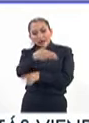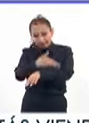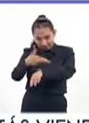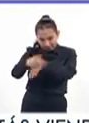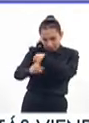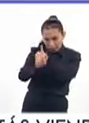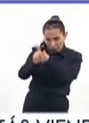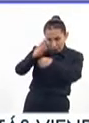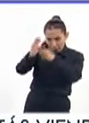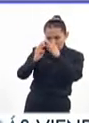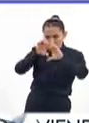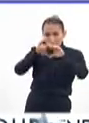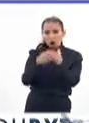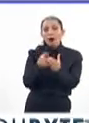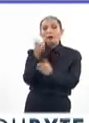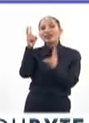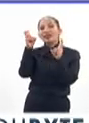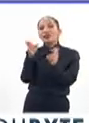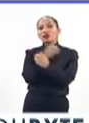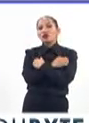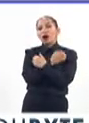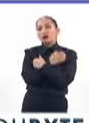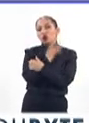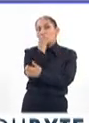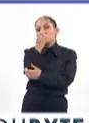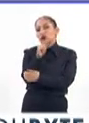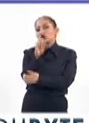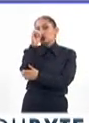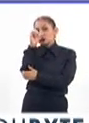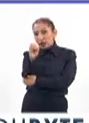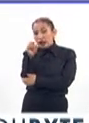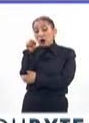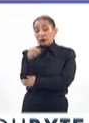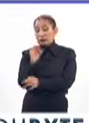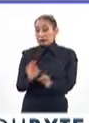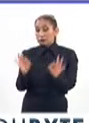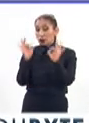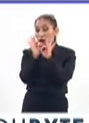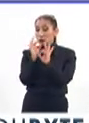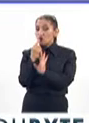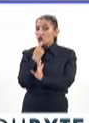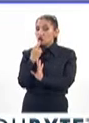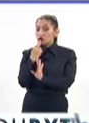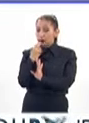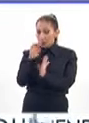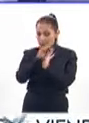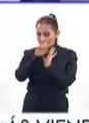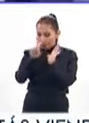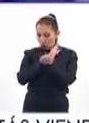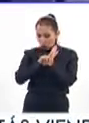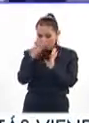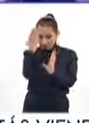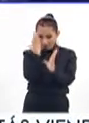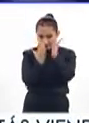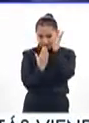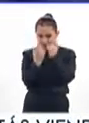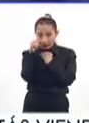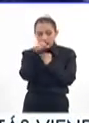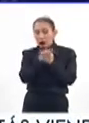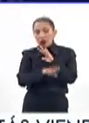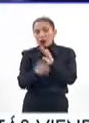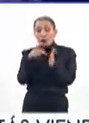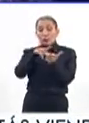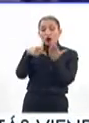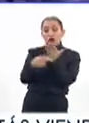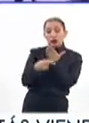resuelvan problemas globales. Para el tema de educación 4.0 es relevante la aplicación de una metodología del aprendizaje basado